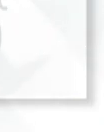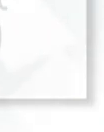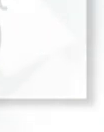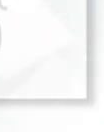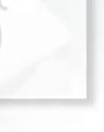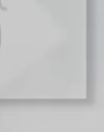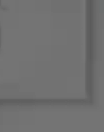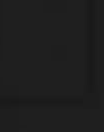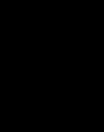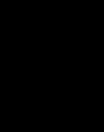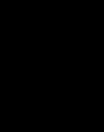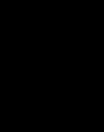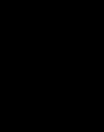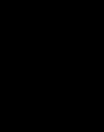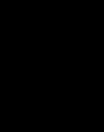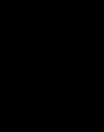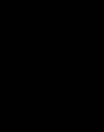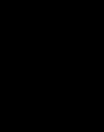www.ipn.mx.